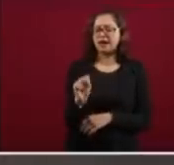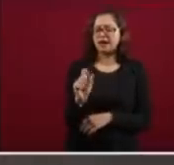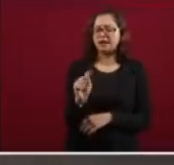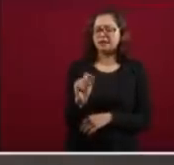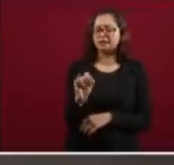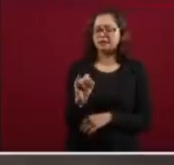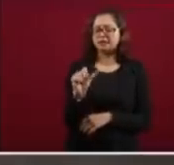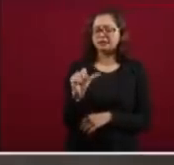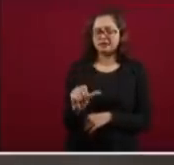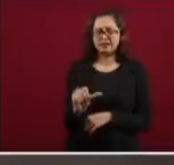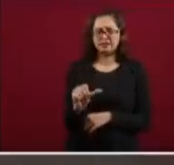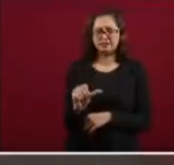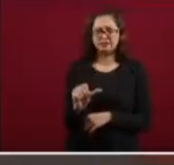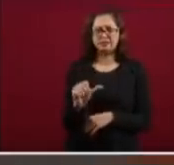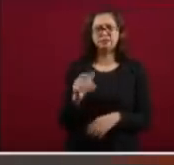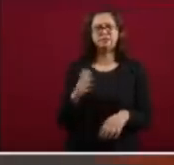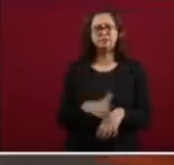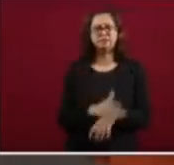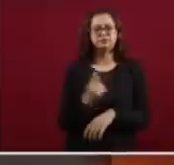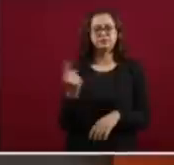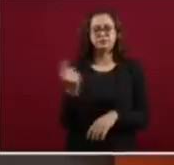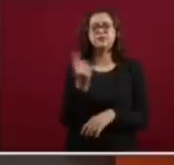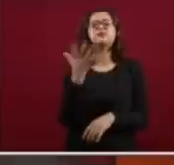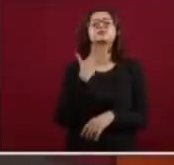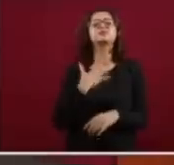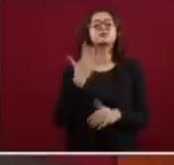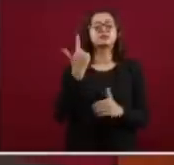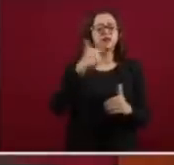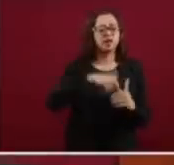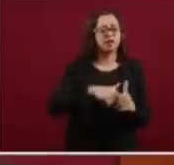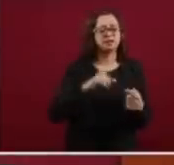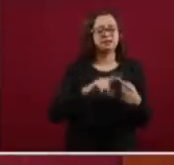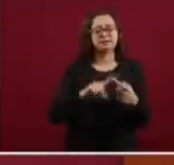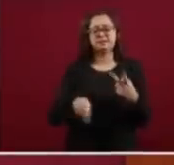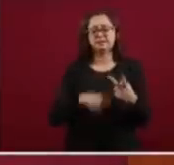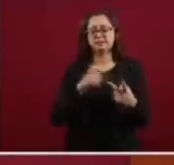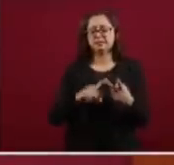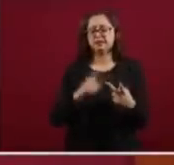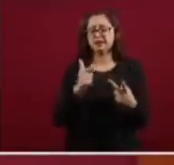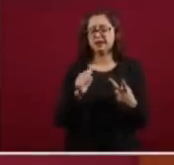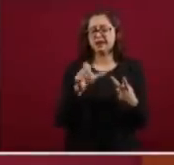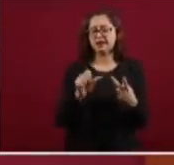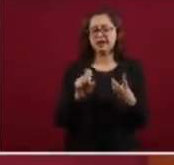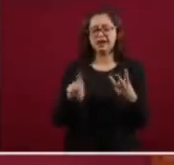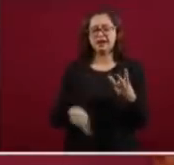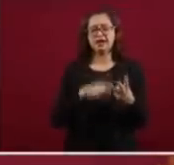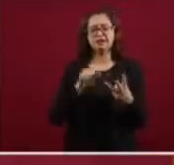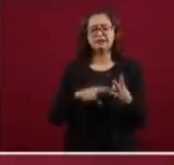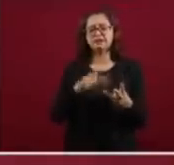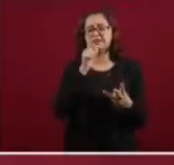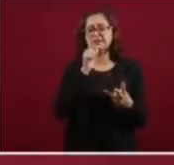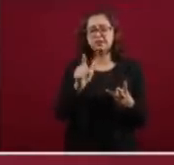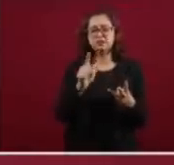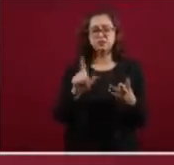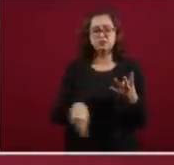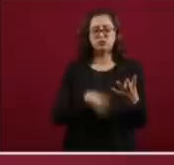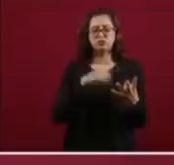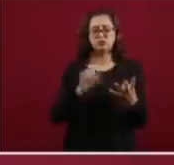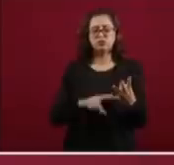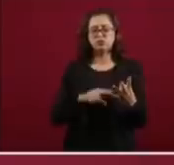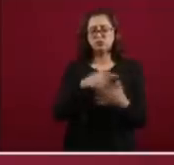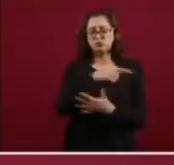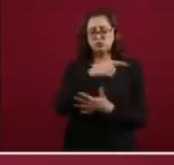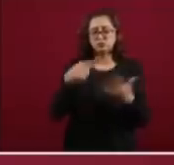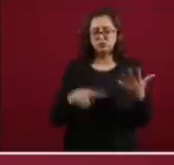porque de la gasolina del gas de la luz depende